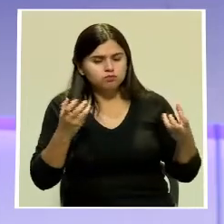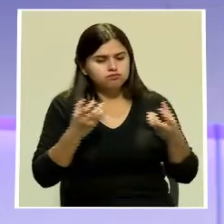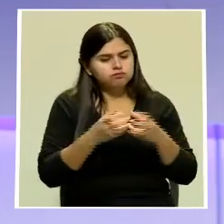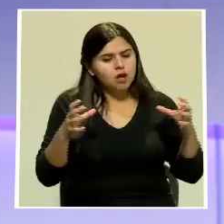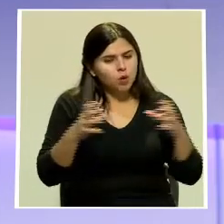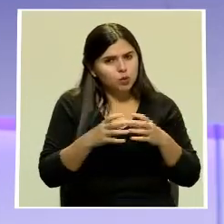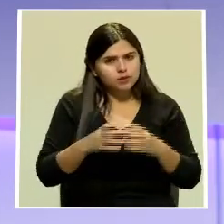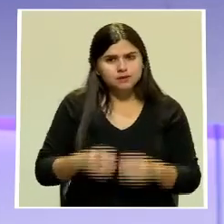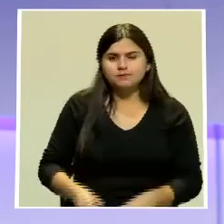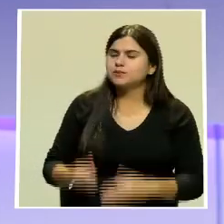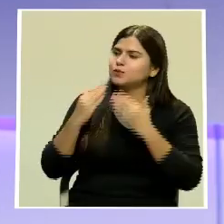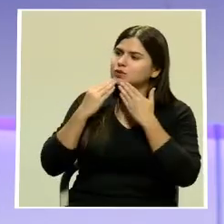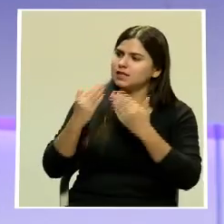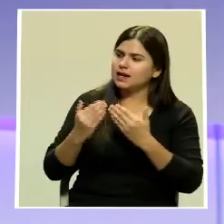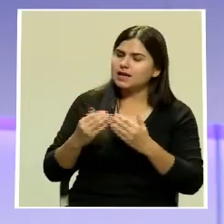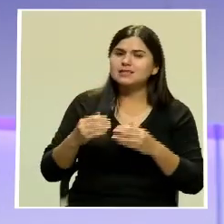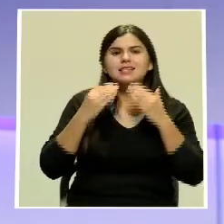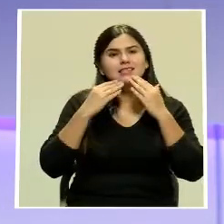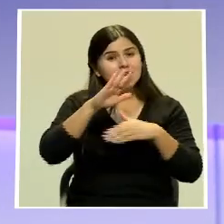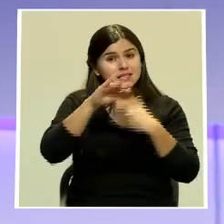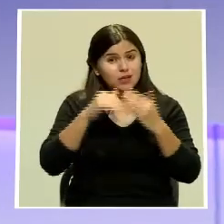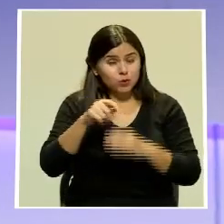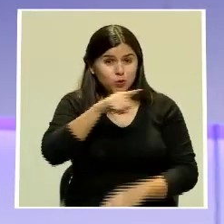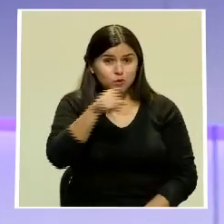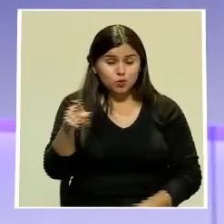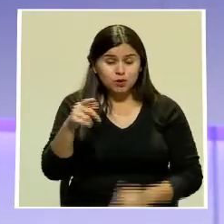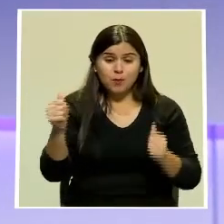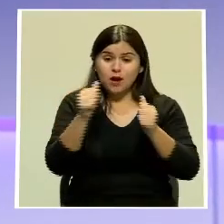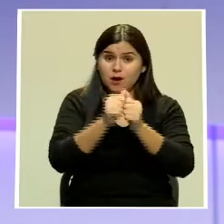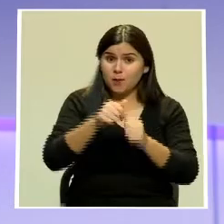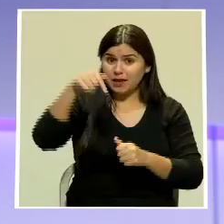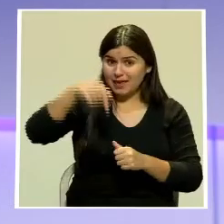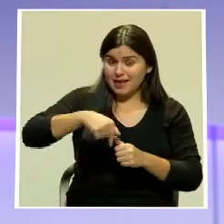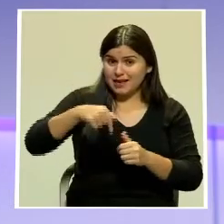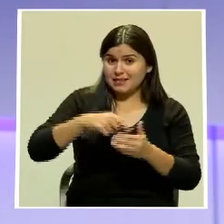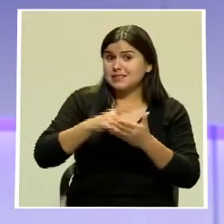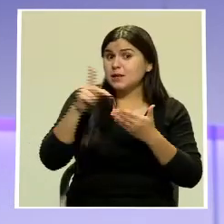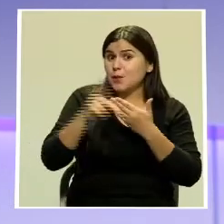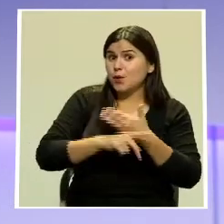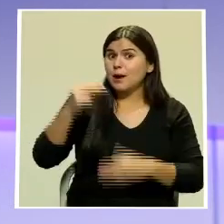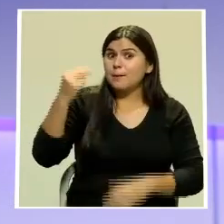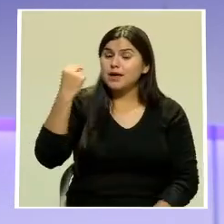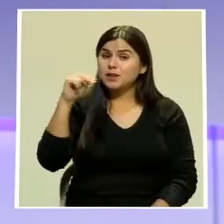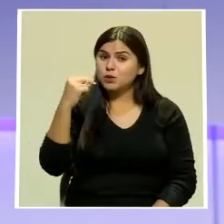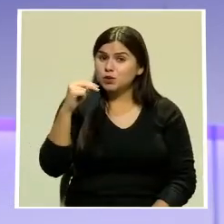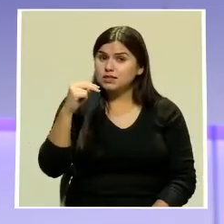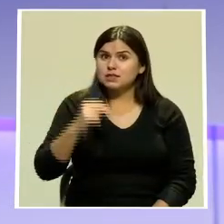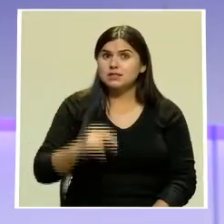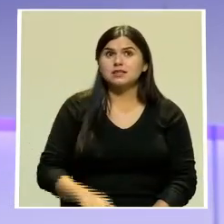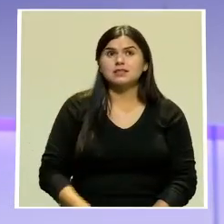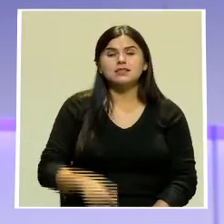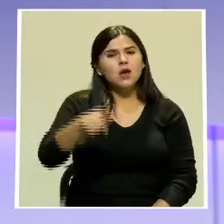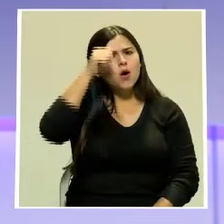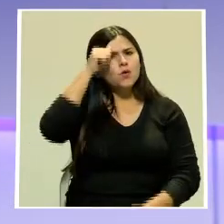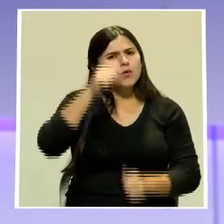también a ustedes por estar ahí, por acompañarnos en estas jornadas noticiosas.